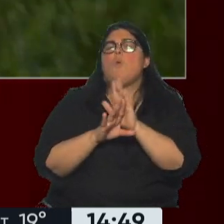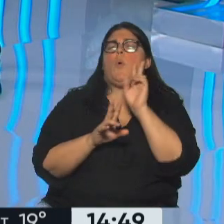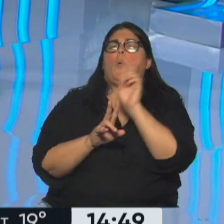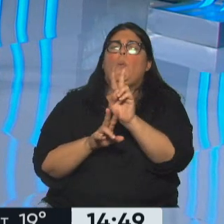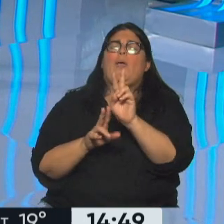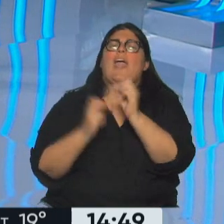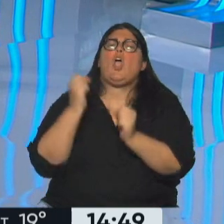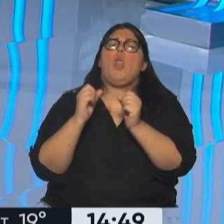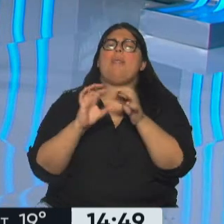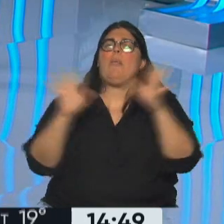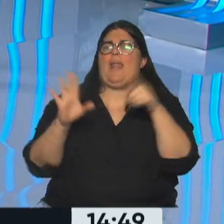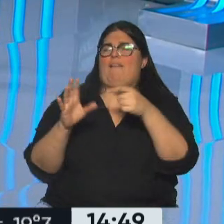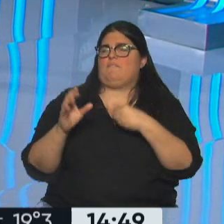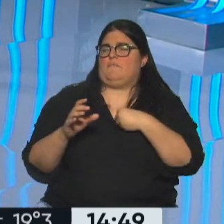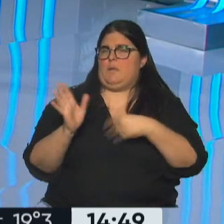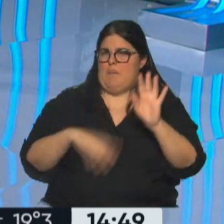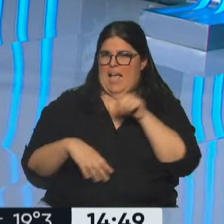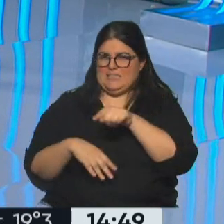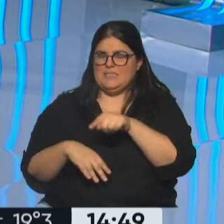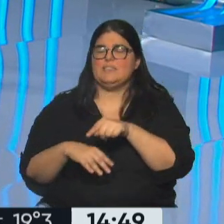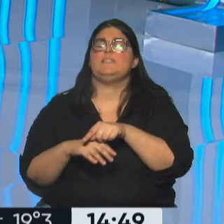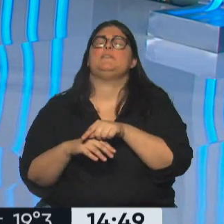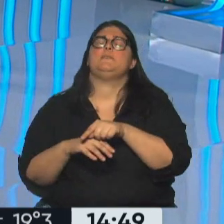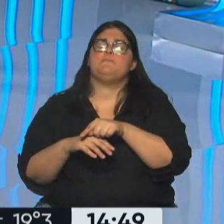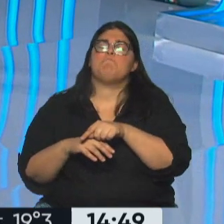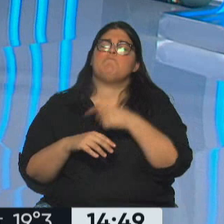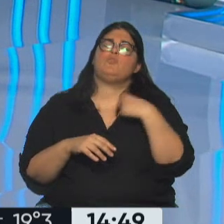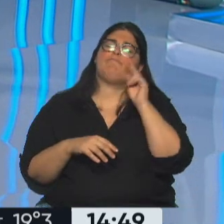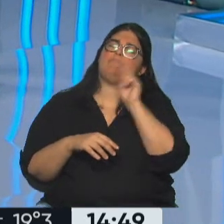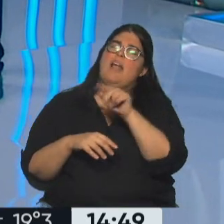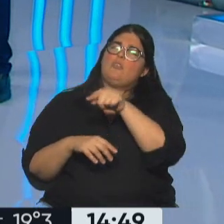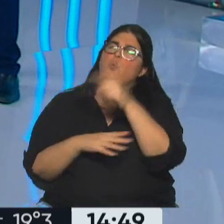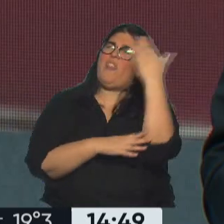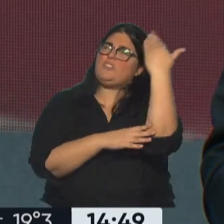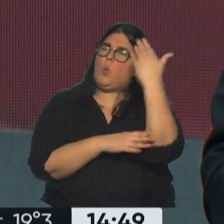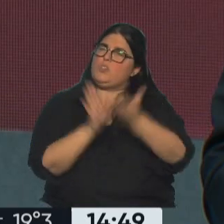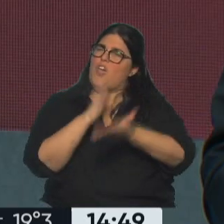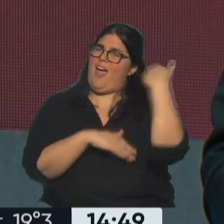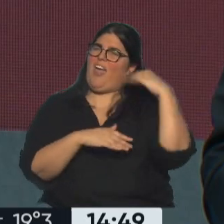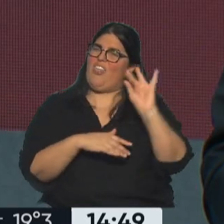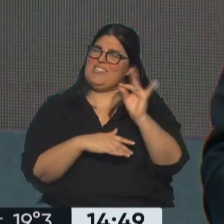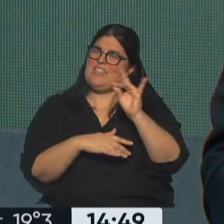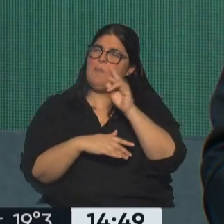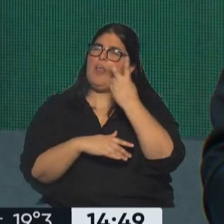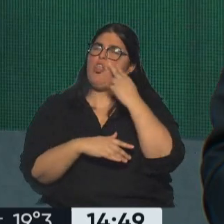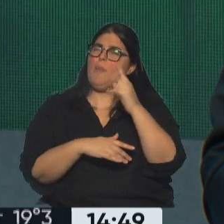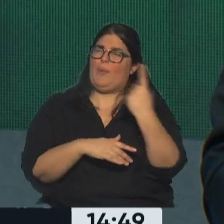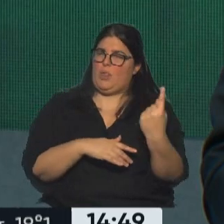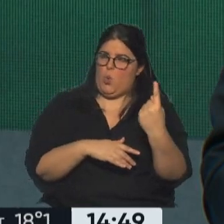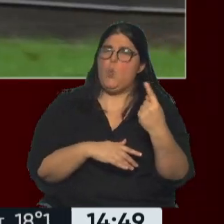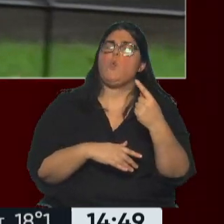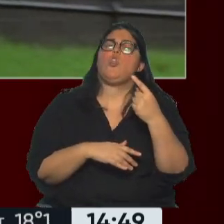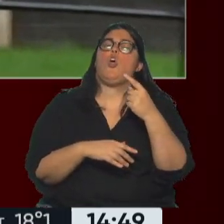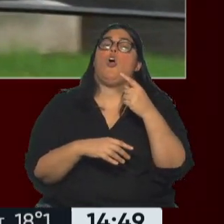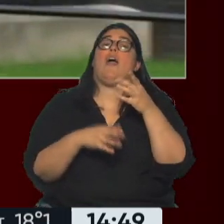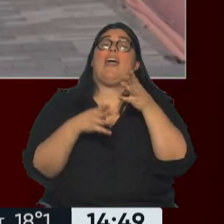liberal, y revisaba su discurso programático cuando se pronunciaba en diciembre del 21, antes de la guerra en Ucrania, su